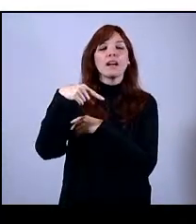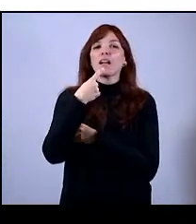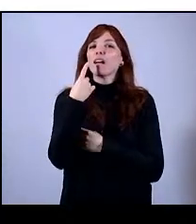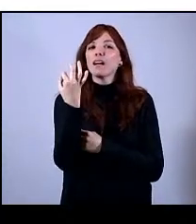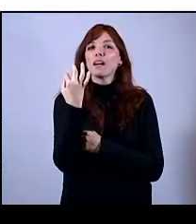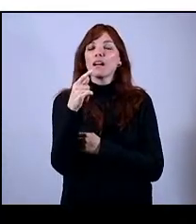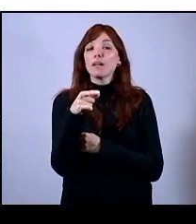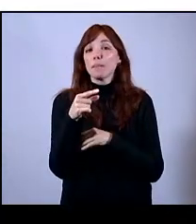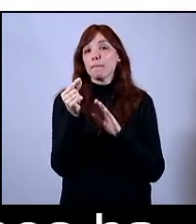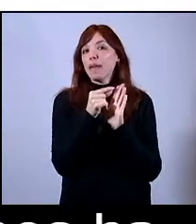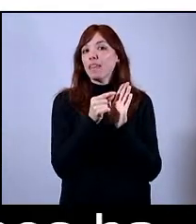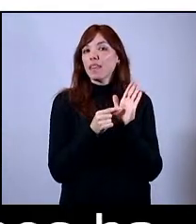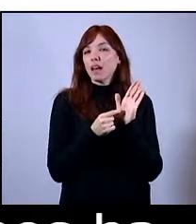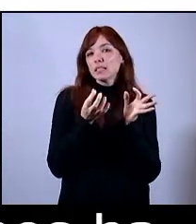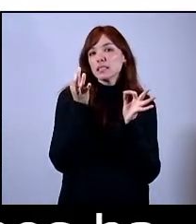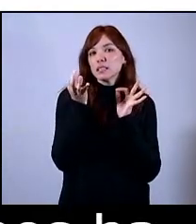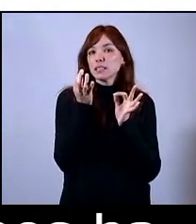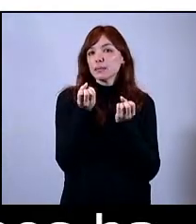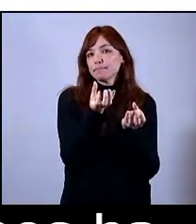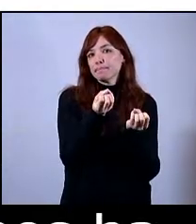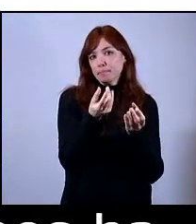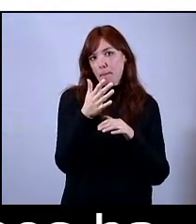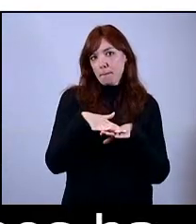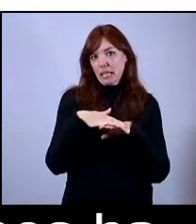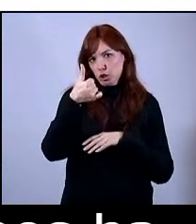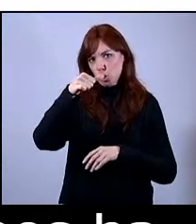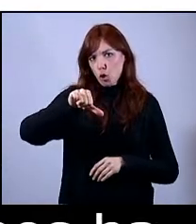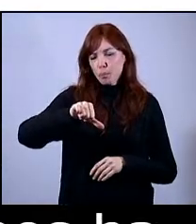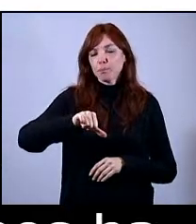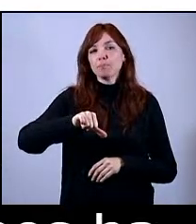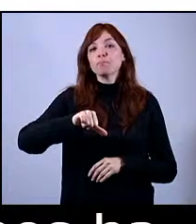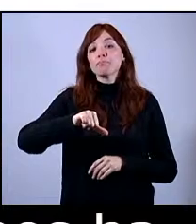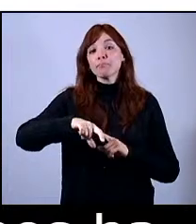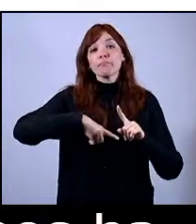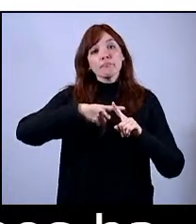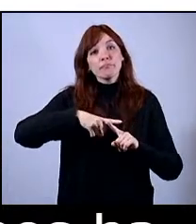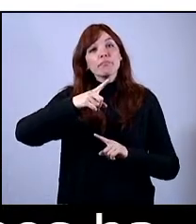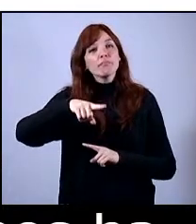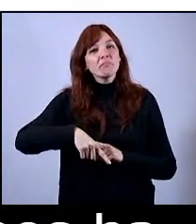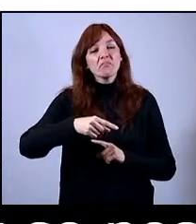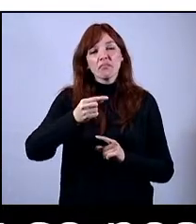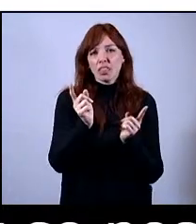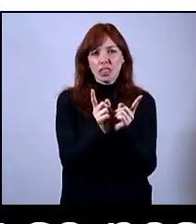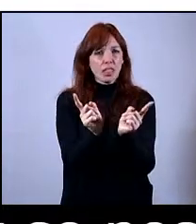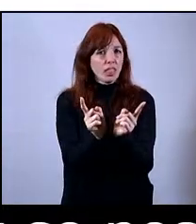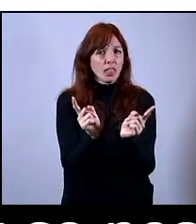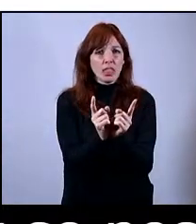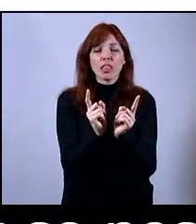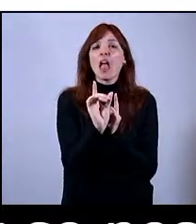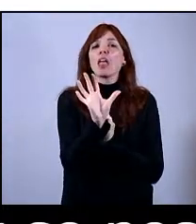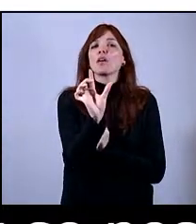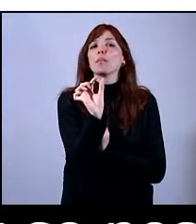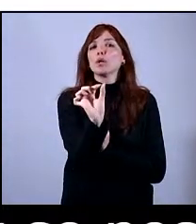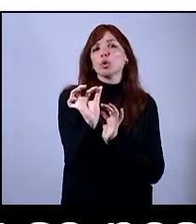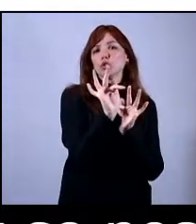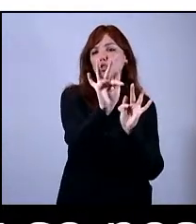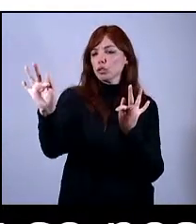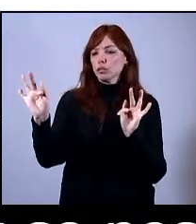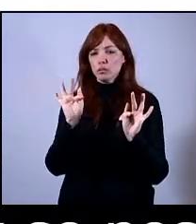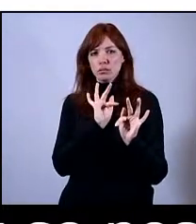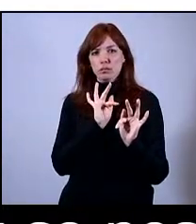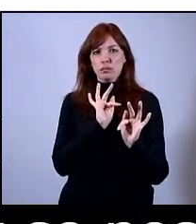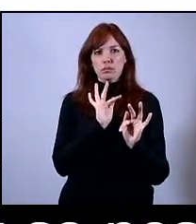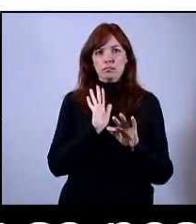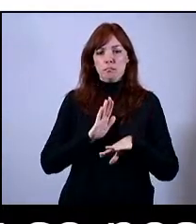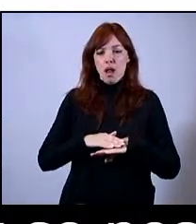de dichas medidas de nuevo por el ministro y se nos ha dado escasamente 5 minutos para